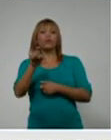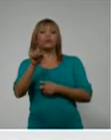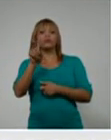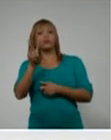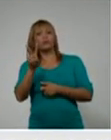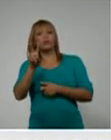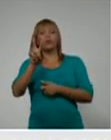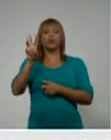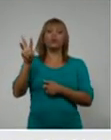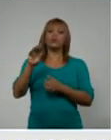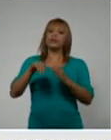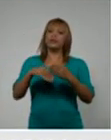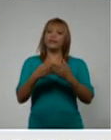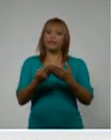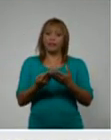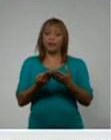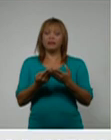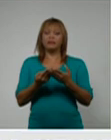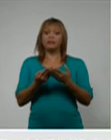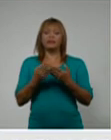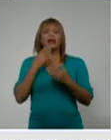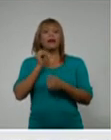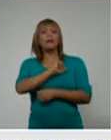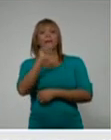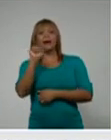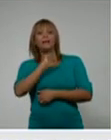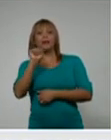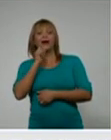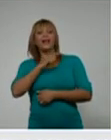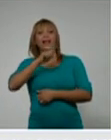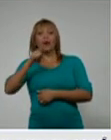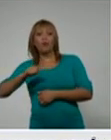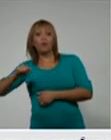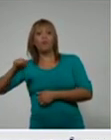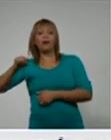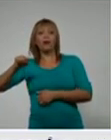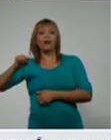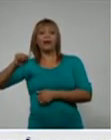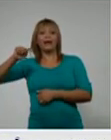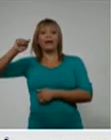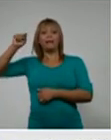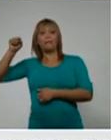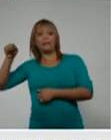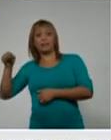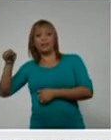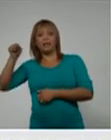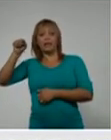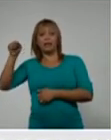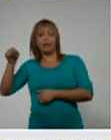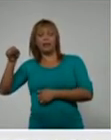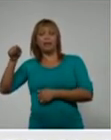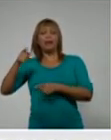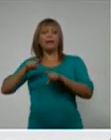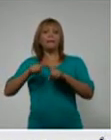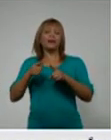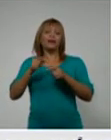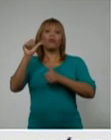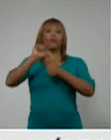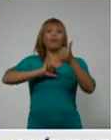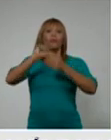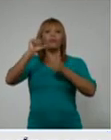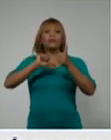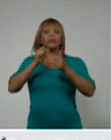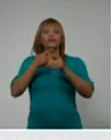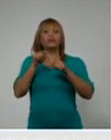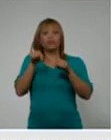días, pues habíamos logrado que esta curva comenzara a descender. Lo que pasa es que el comportamiento del día de